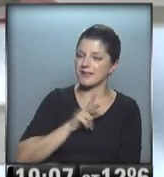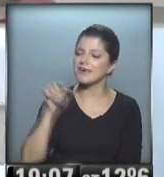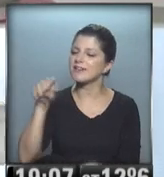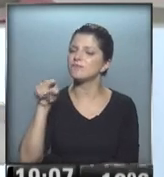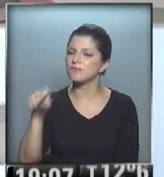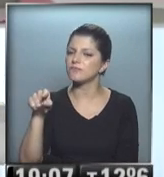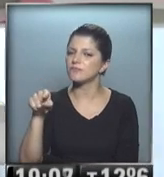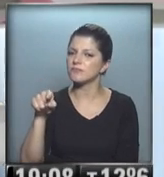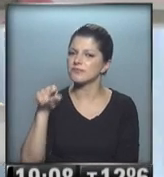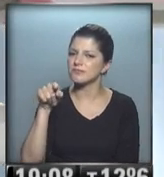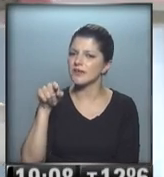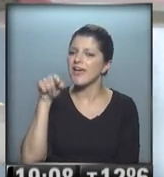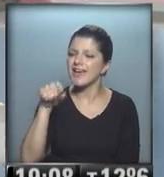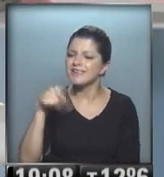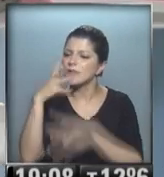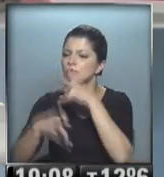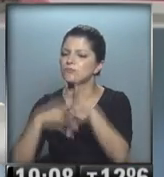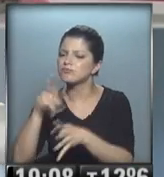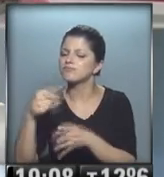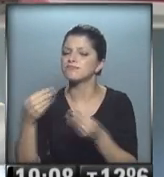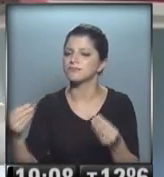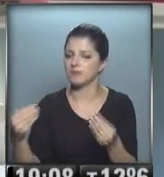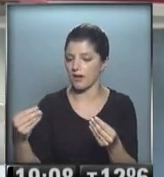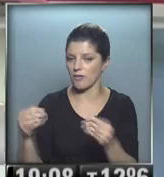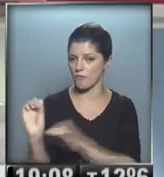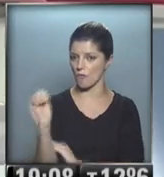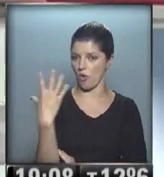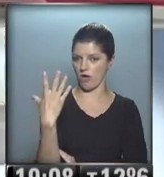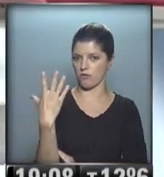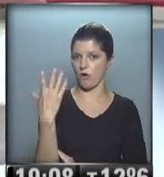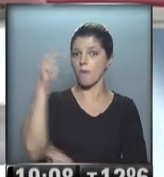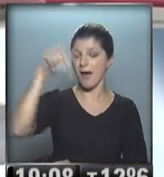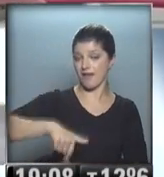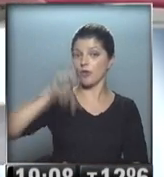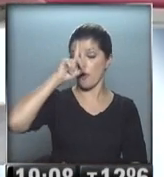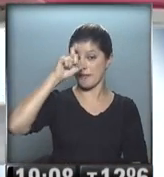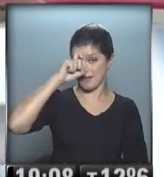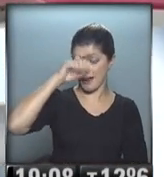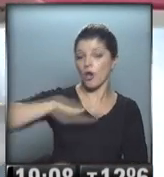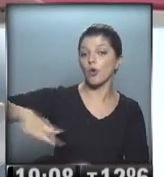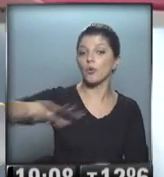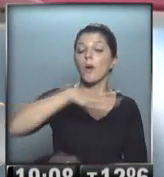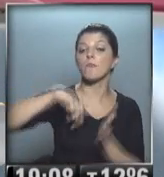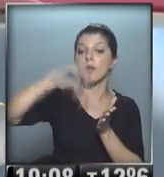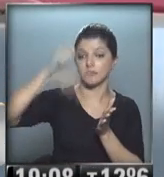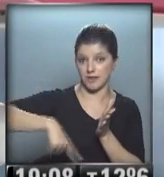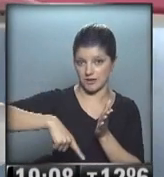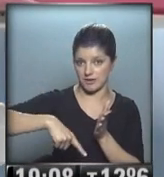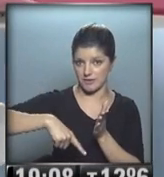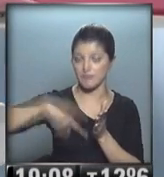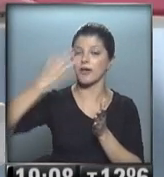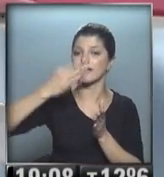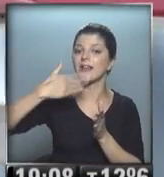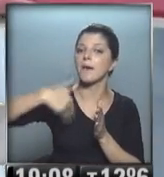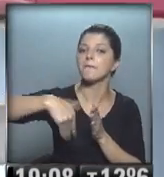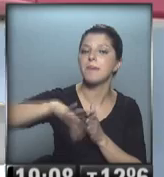consiste esta aparatología de última generación para este hospital que está situado en la ciudad de Buenos Aires, pero que va a